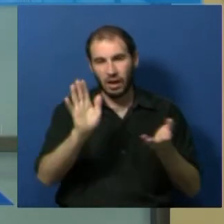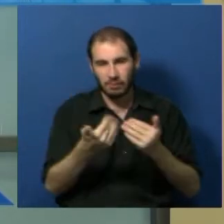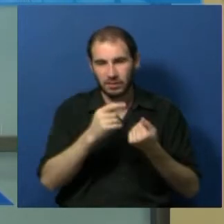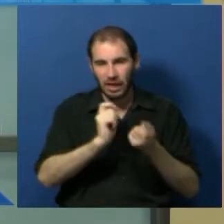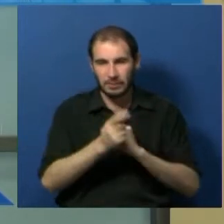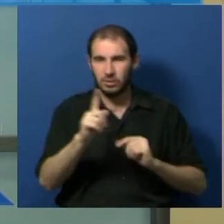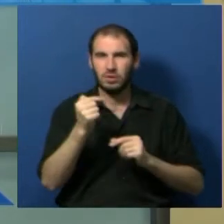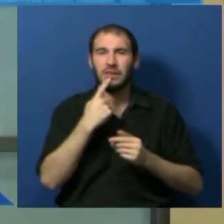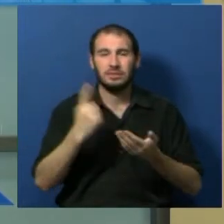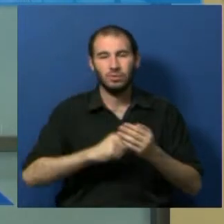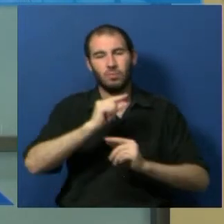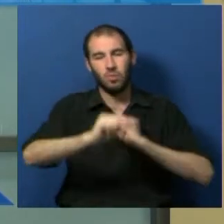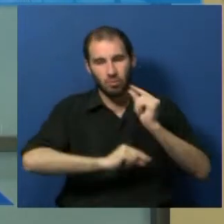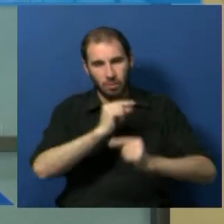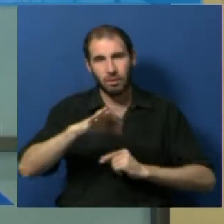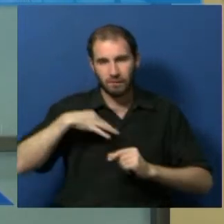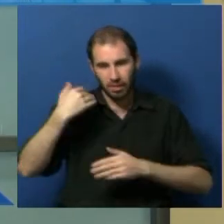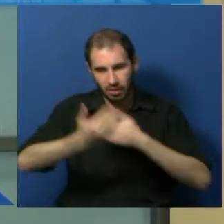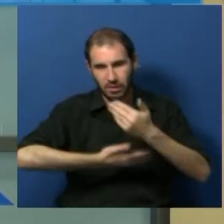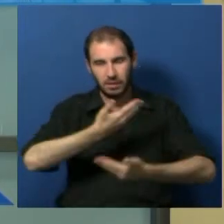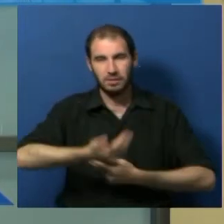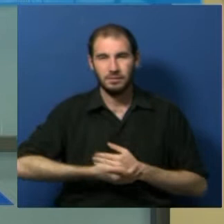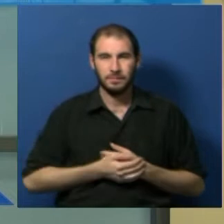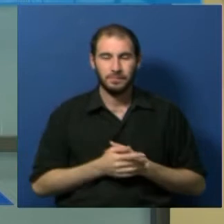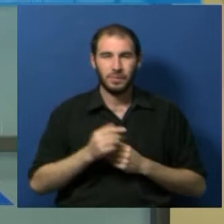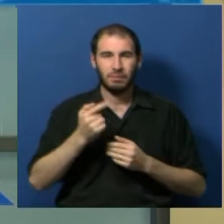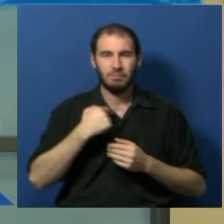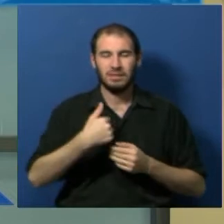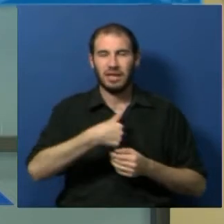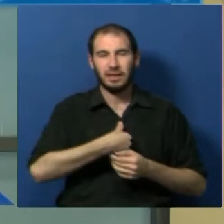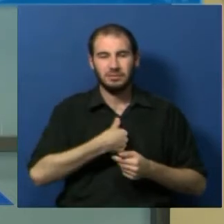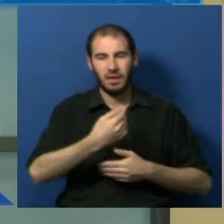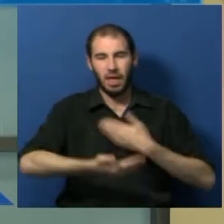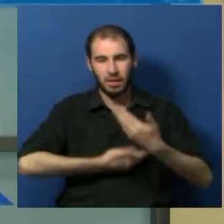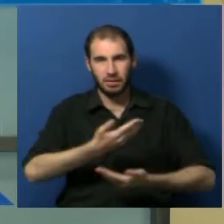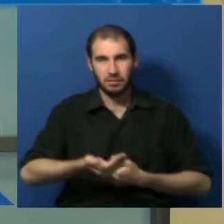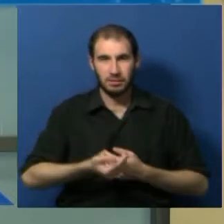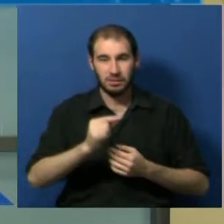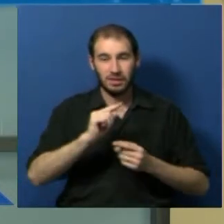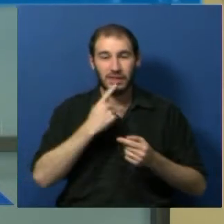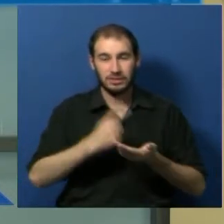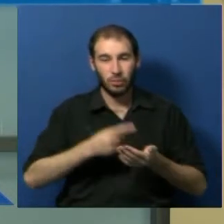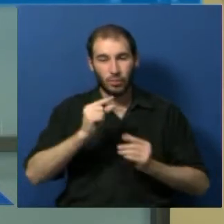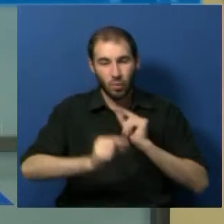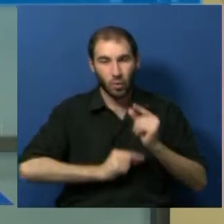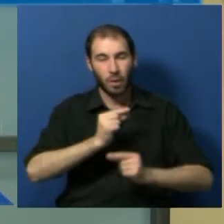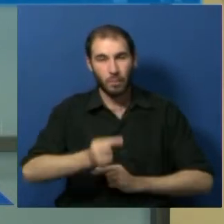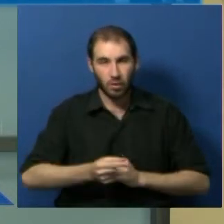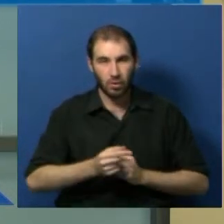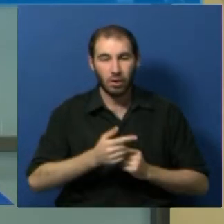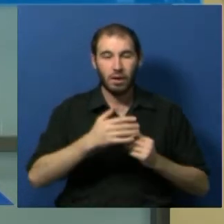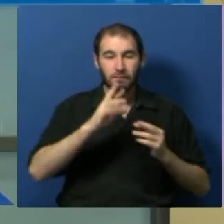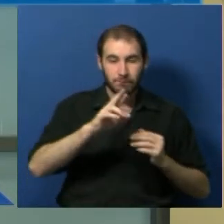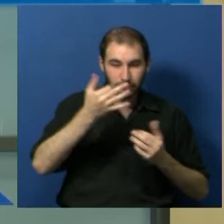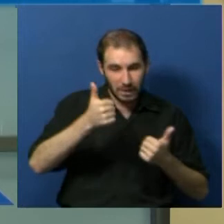Son pequeñas decisiones a lo largo de la vida que te van constituyendo en la persona que sos, y esas pequeñas decisiones, acertadas o